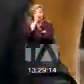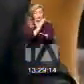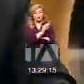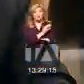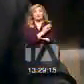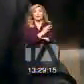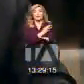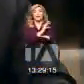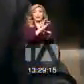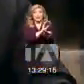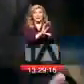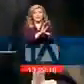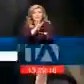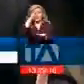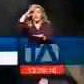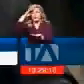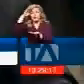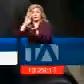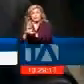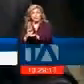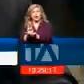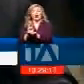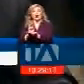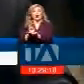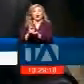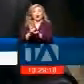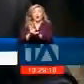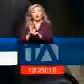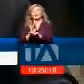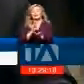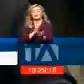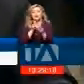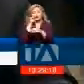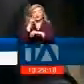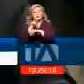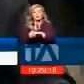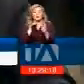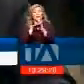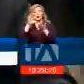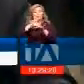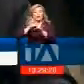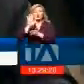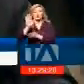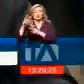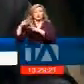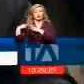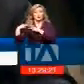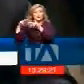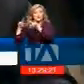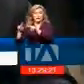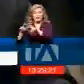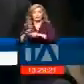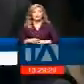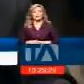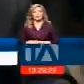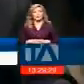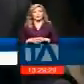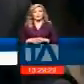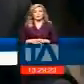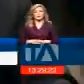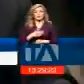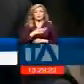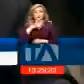ISPOL, supervisión al Banco Central, insisto, dentro del marco de sus competencias. Creemos